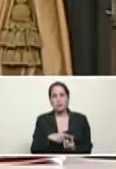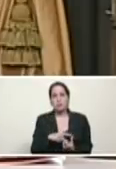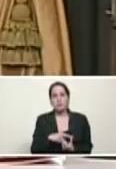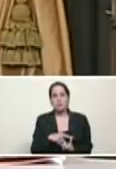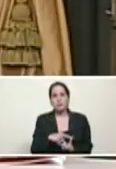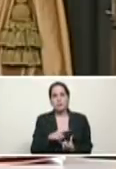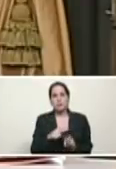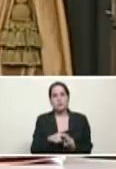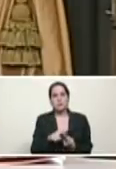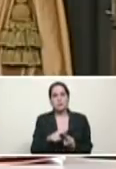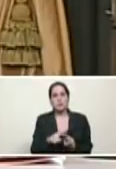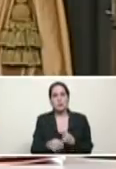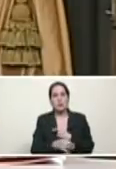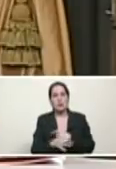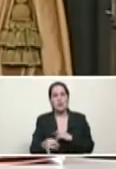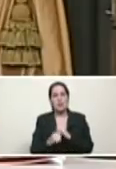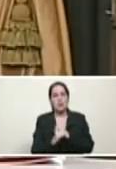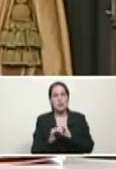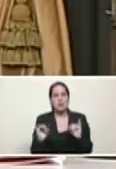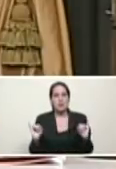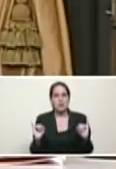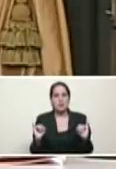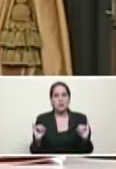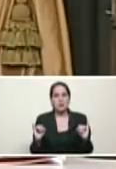el municipio Independencia,